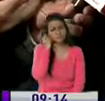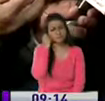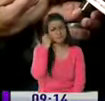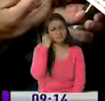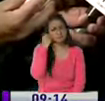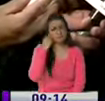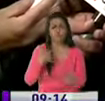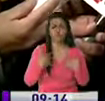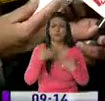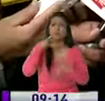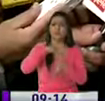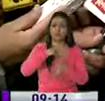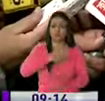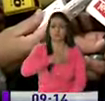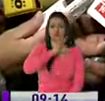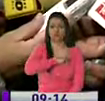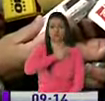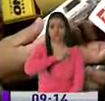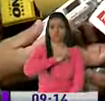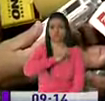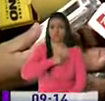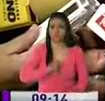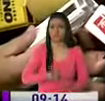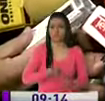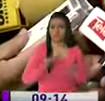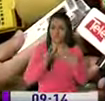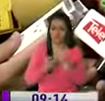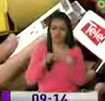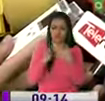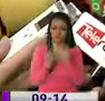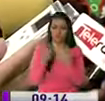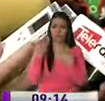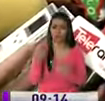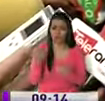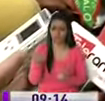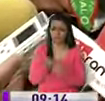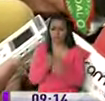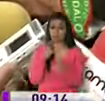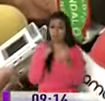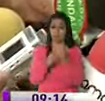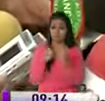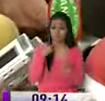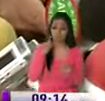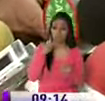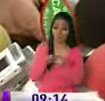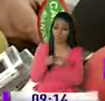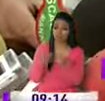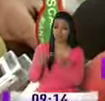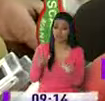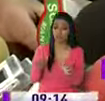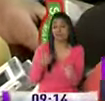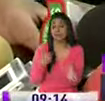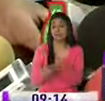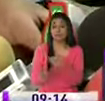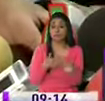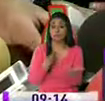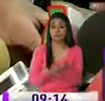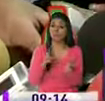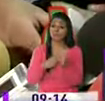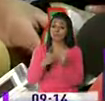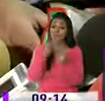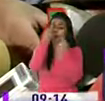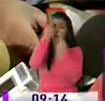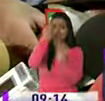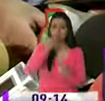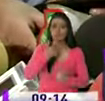trato de votar con mi conciencia, trato de votar con mi movimiento. Si en algún momento no tenemos coincidencias, creo que eso también es el respeto